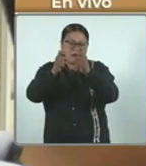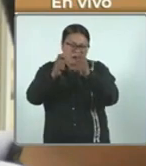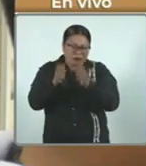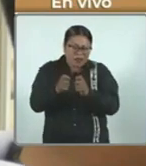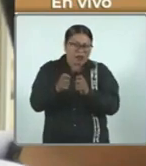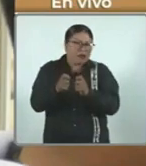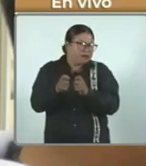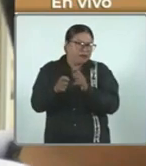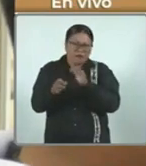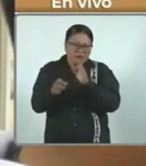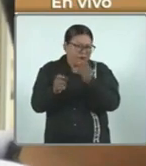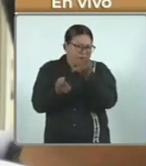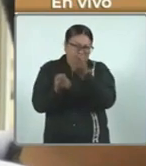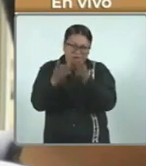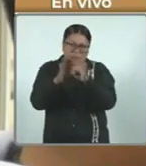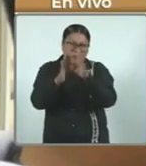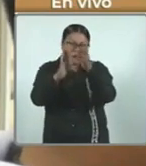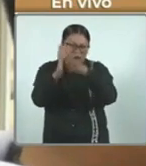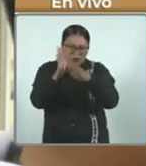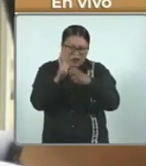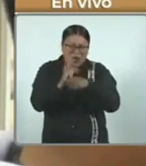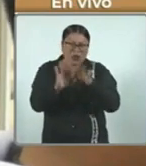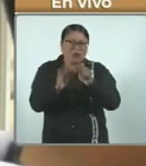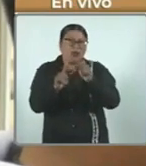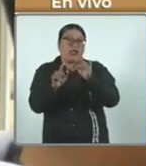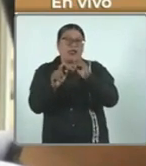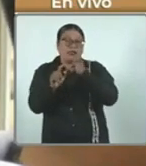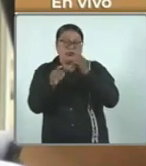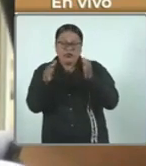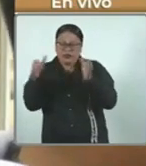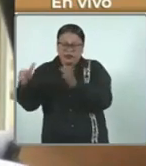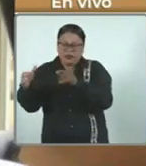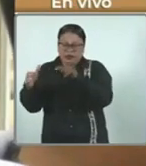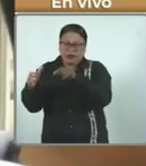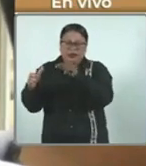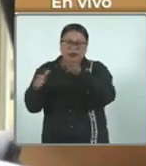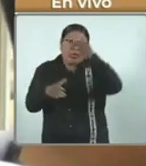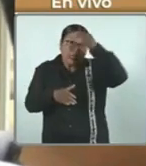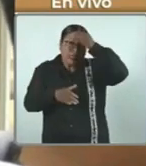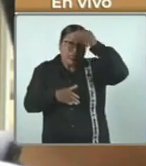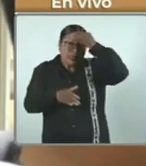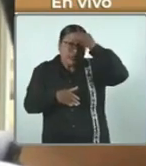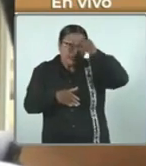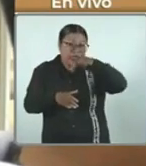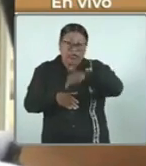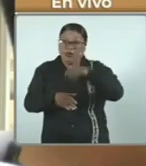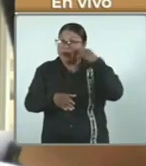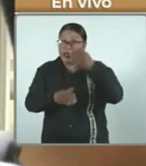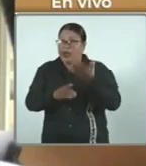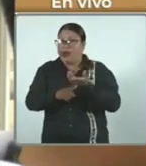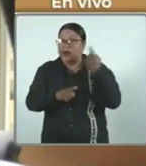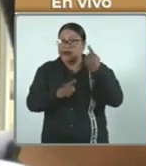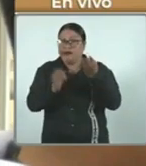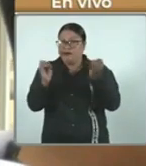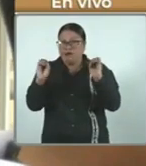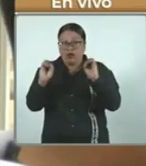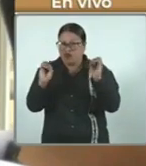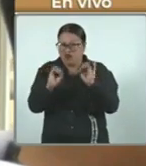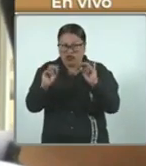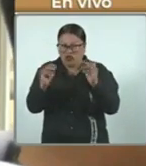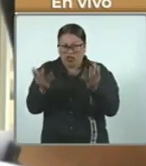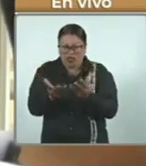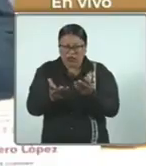todo en la parte de inteligencia, que en Oaxaca pues muchos años no se realizó. Se hacía